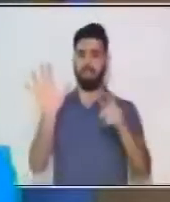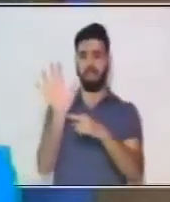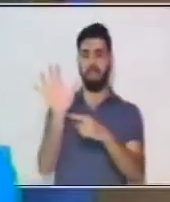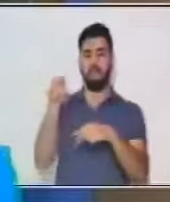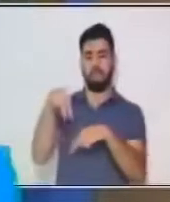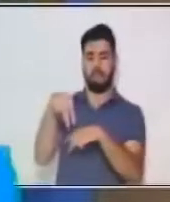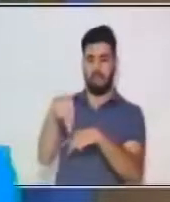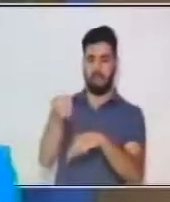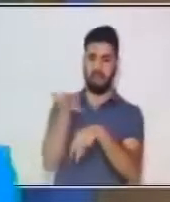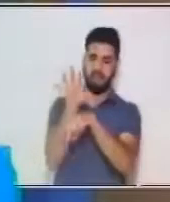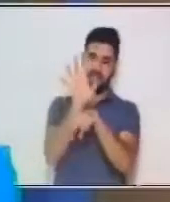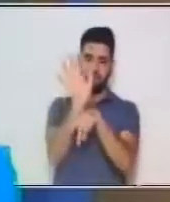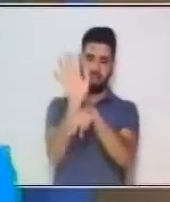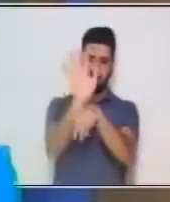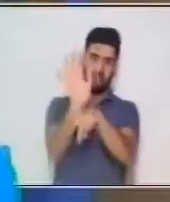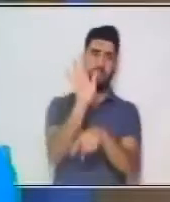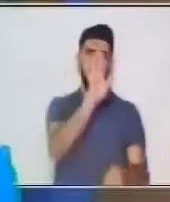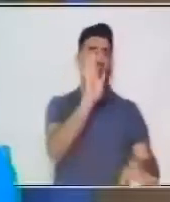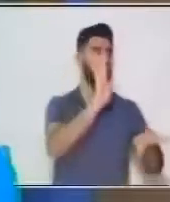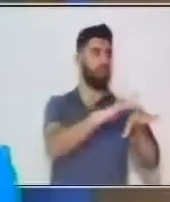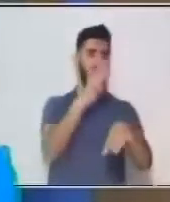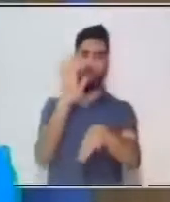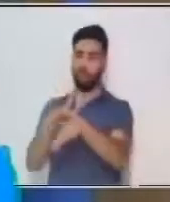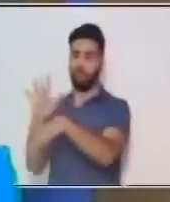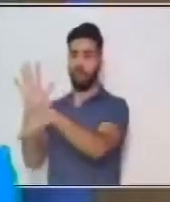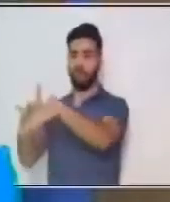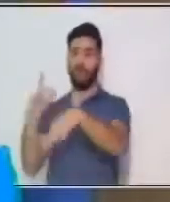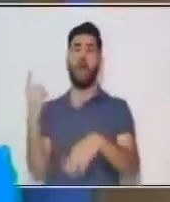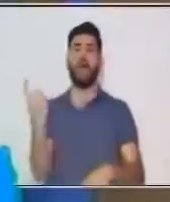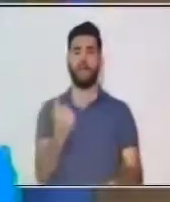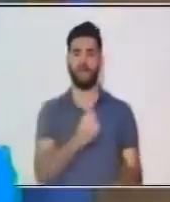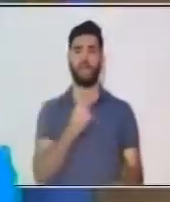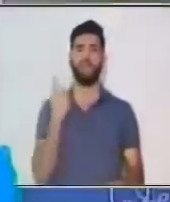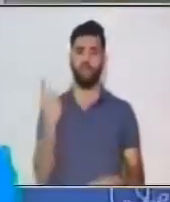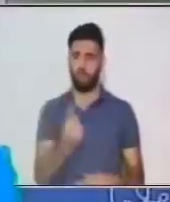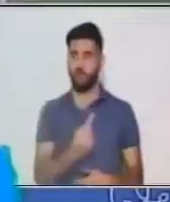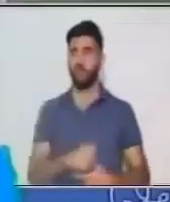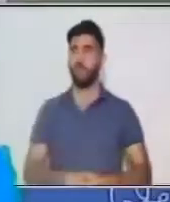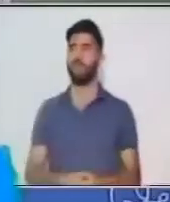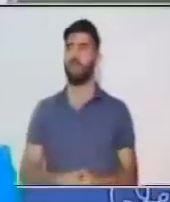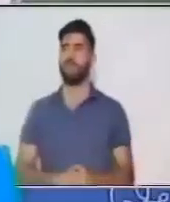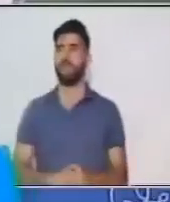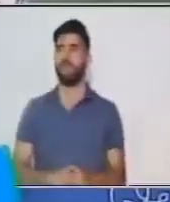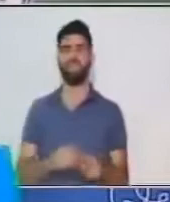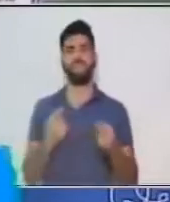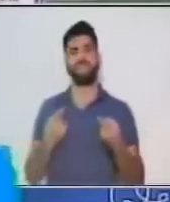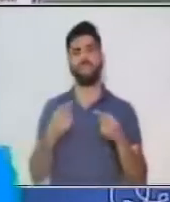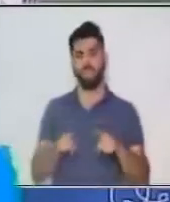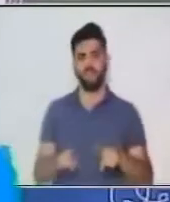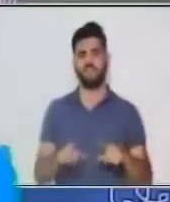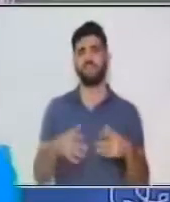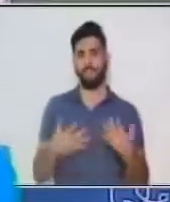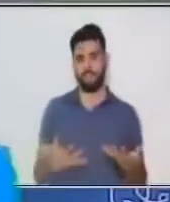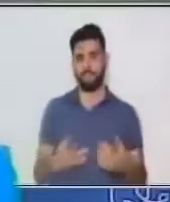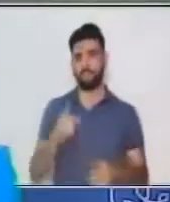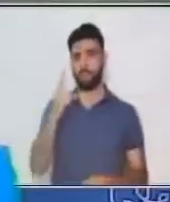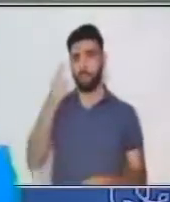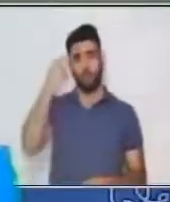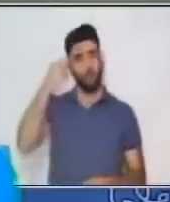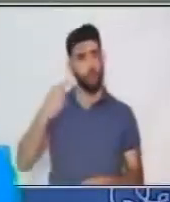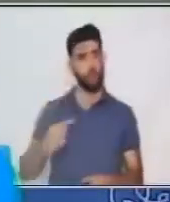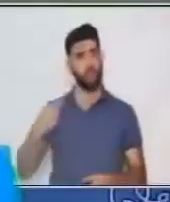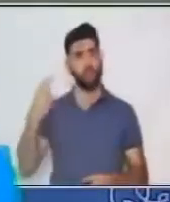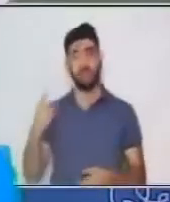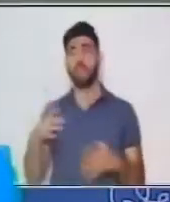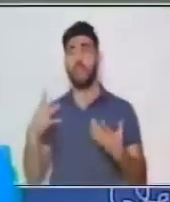y andaban siempre tocando todo para poder conocer y explorar. ¿Qué sucedió? Un día se